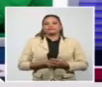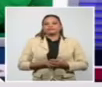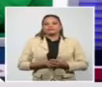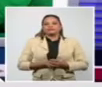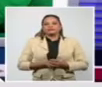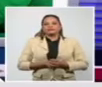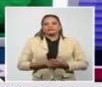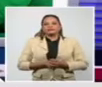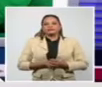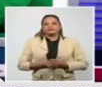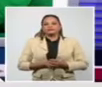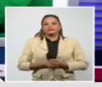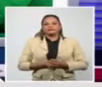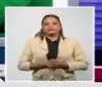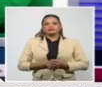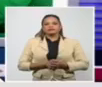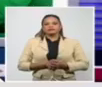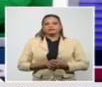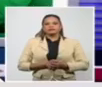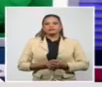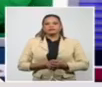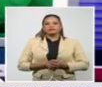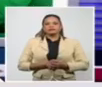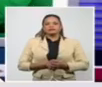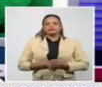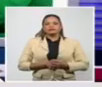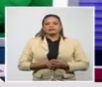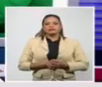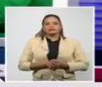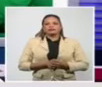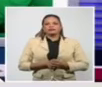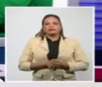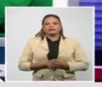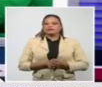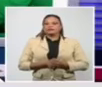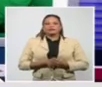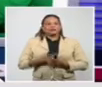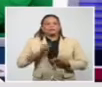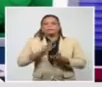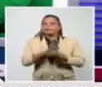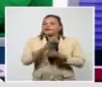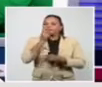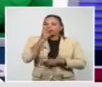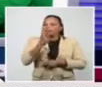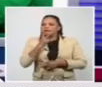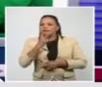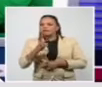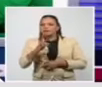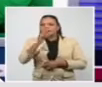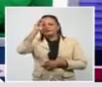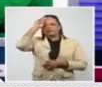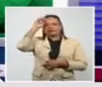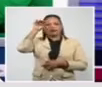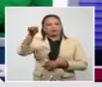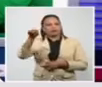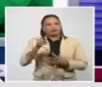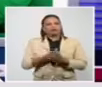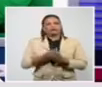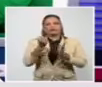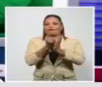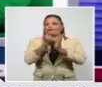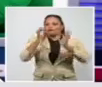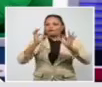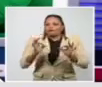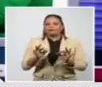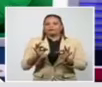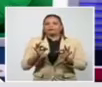Se hicieron los protocolos de atención, se ingresó, se confirmó